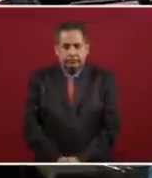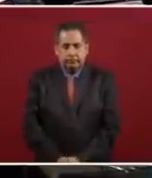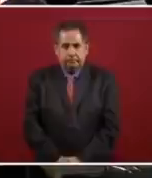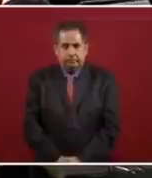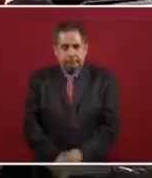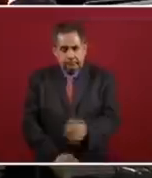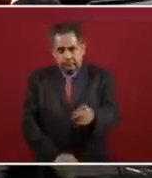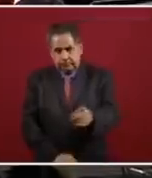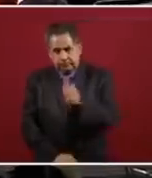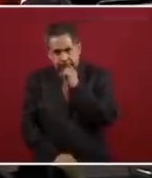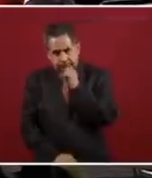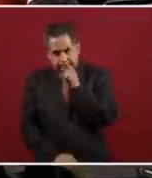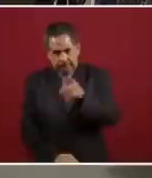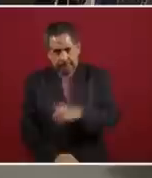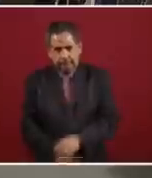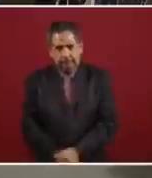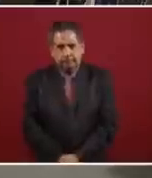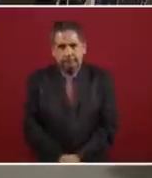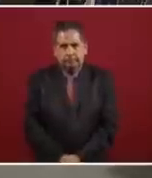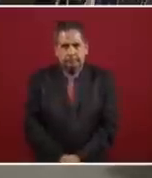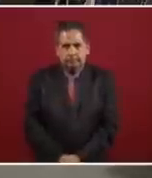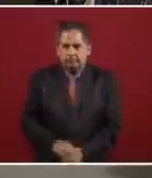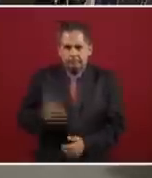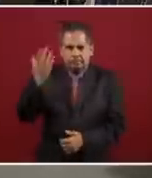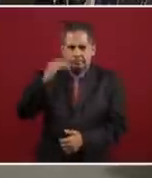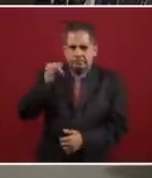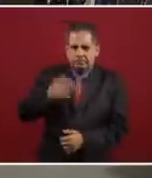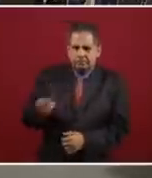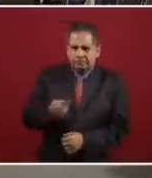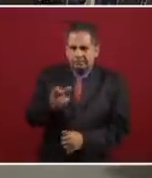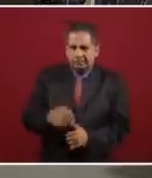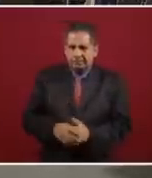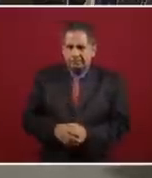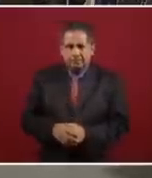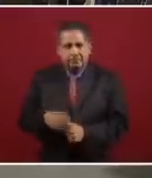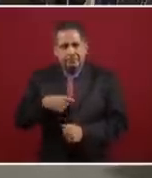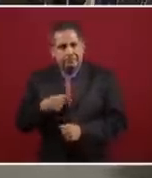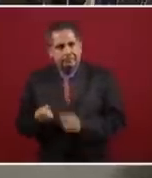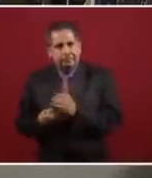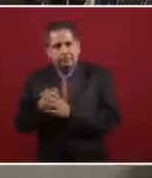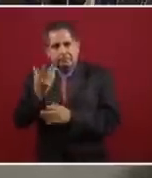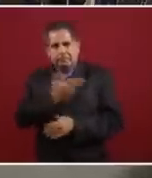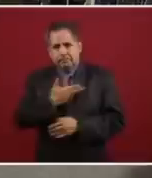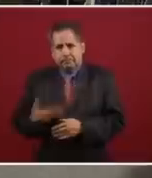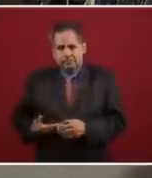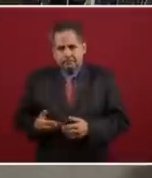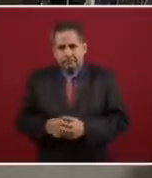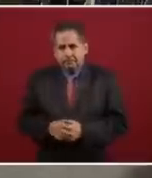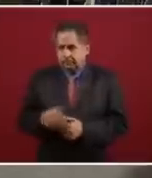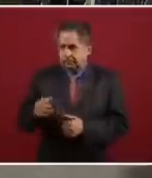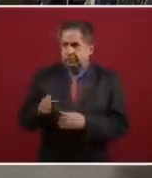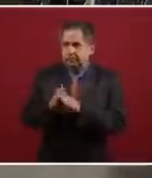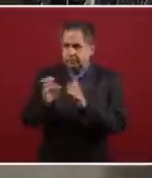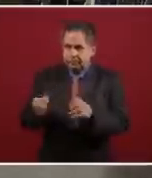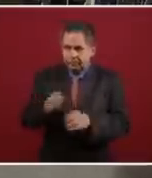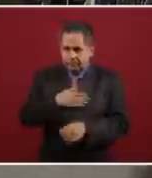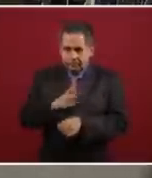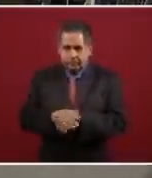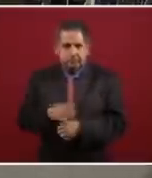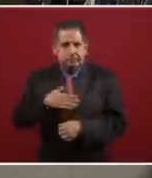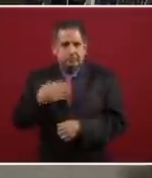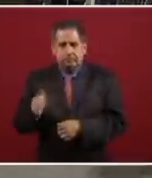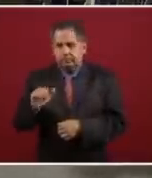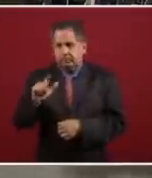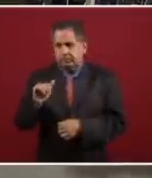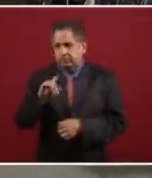ella que no, tú nunca has preguntado, ¿ah? No, soy nueva aquí, presidente. Ah, bueno. ¿Cómo está? Buenos días. Alejandra